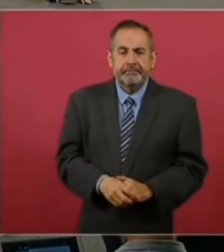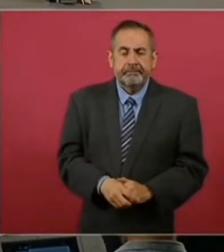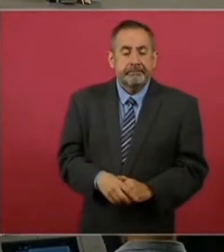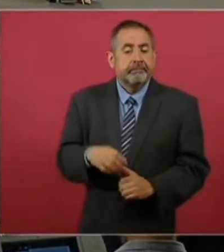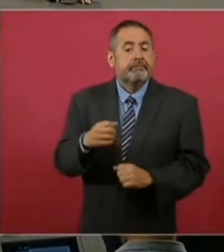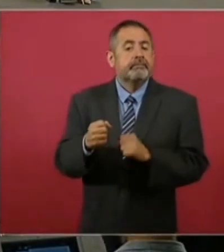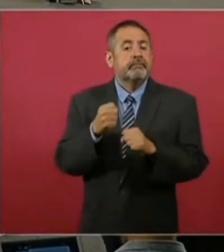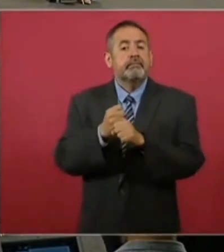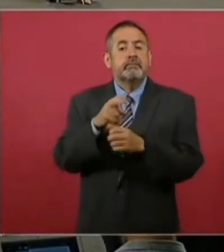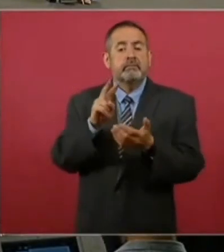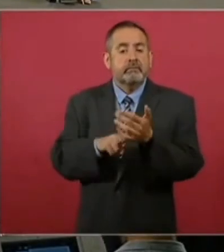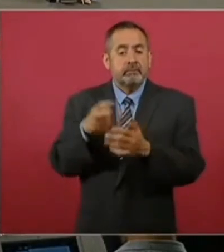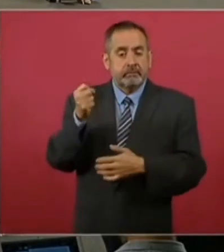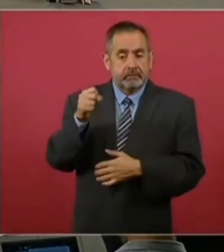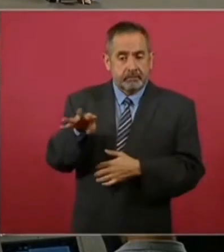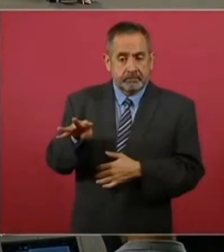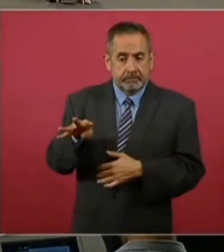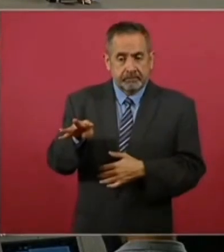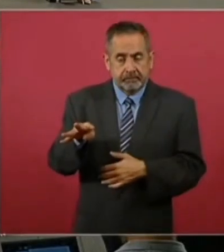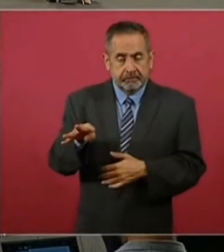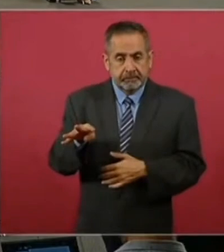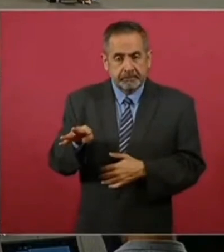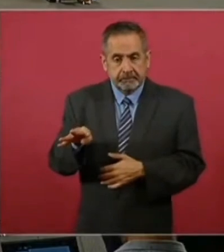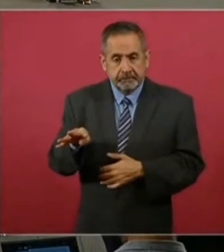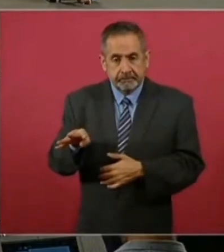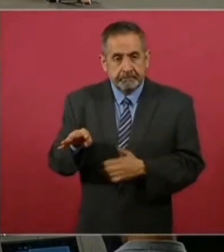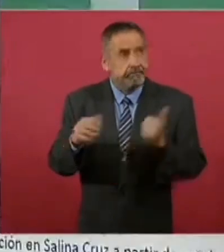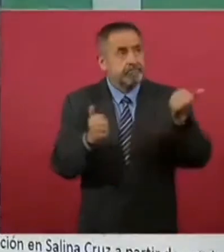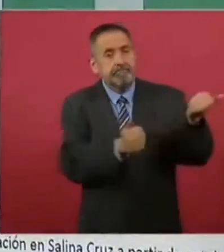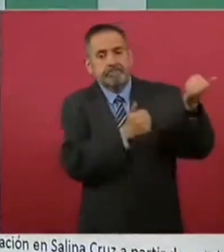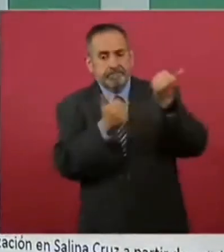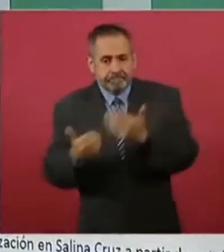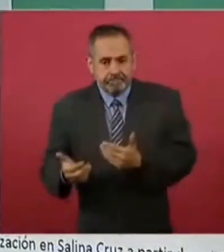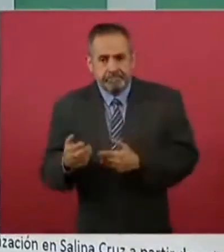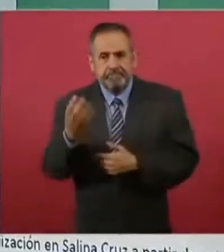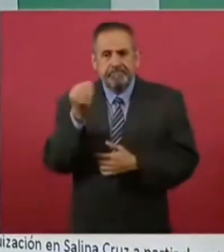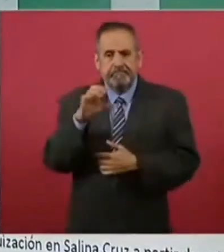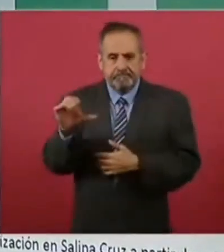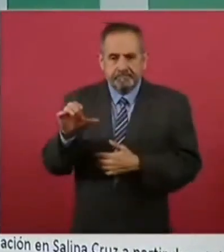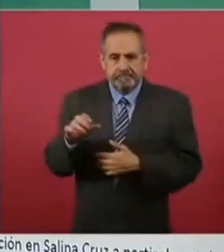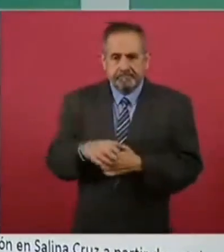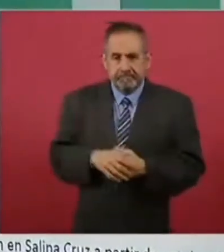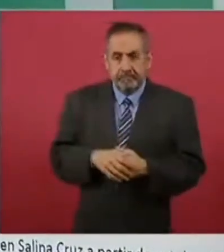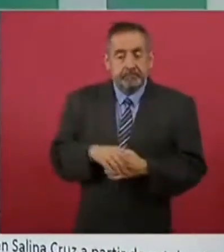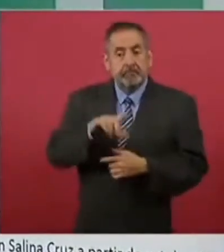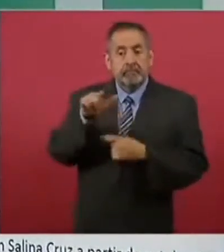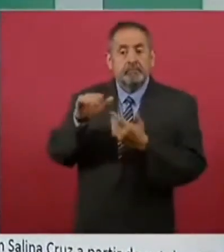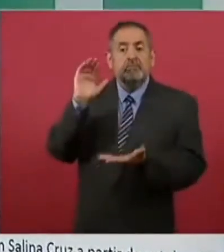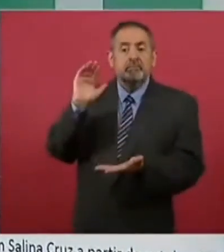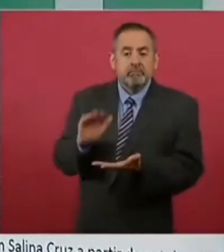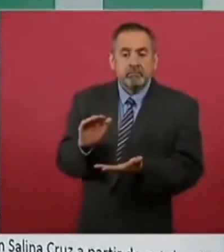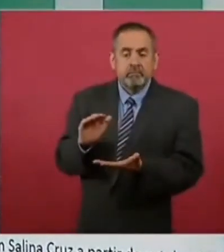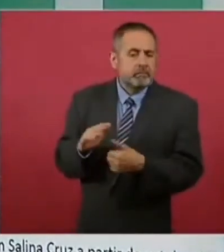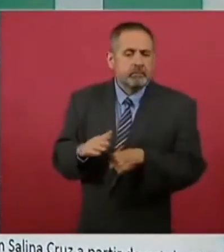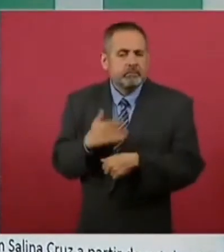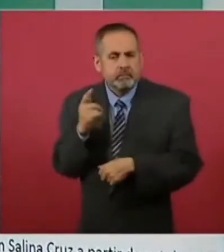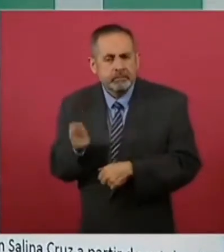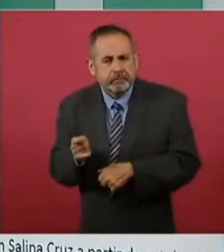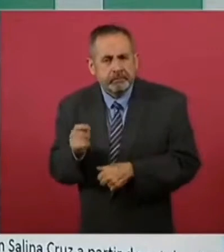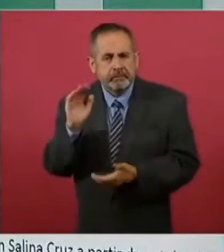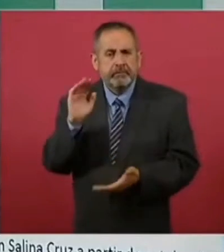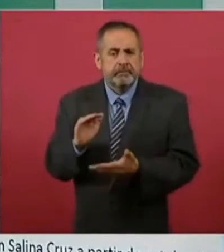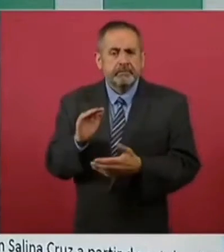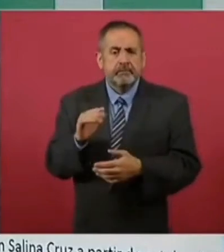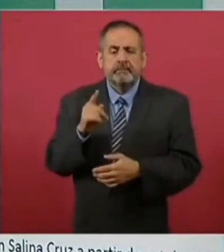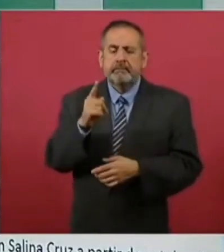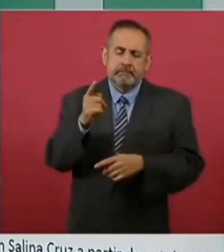En el 19 la importación 900. Aquí bajó, pero básicamente